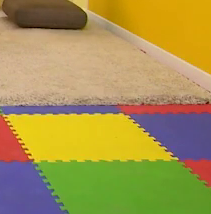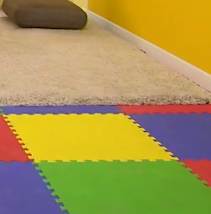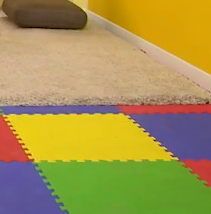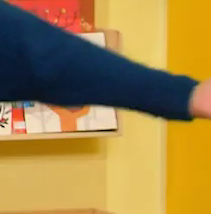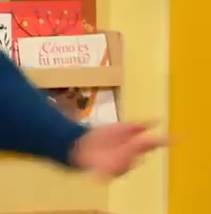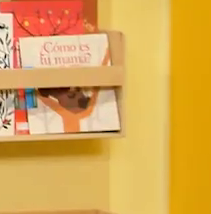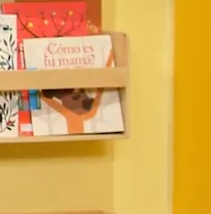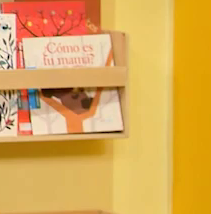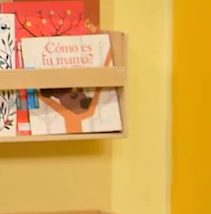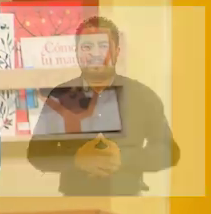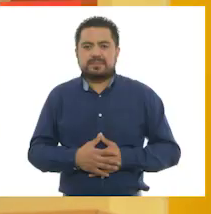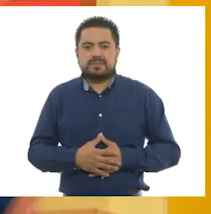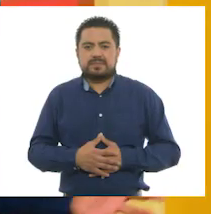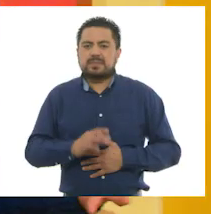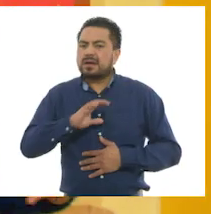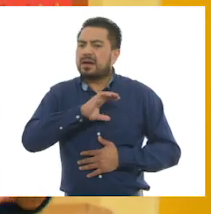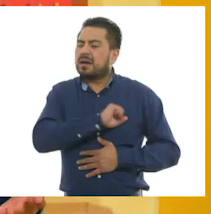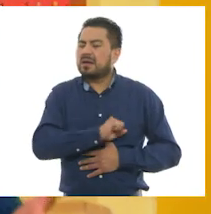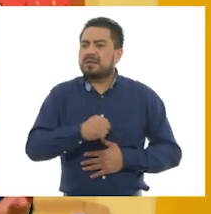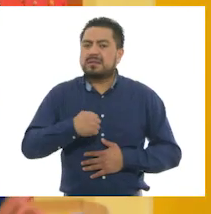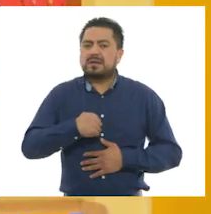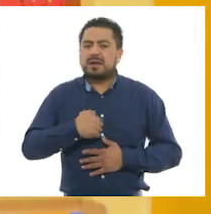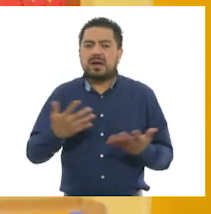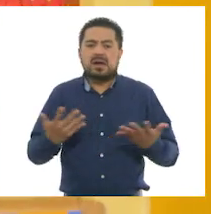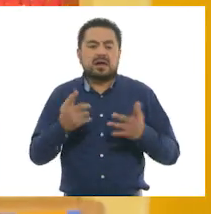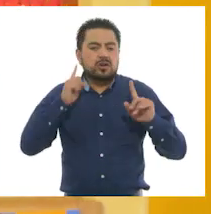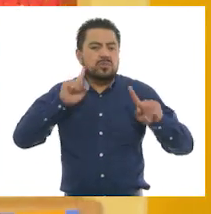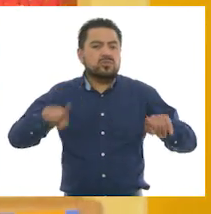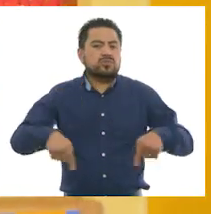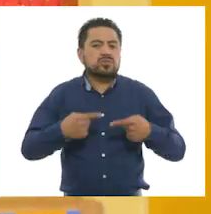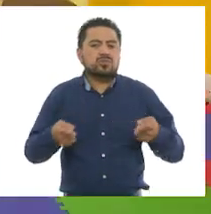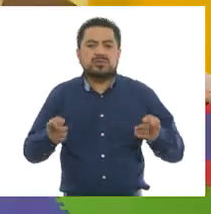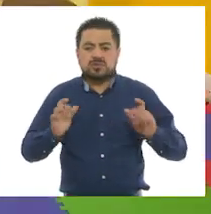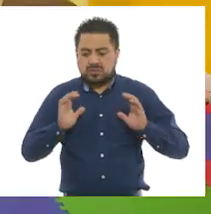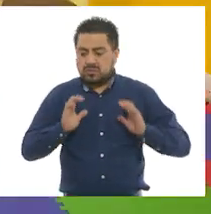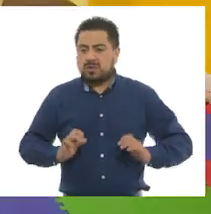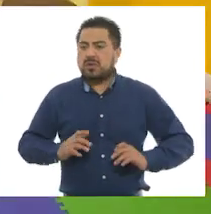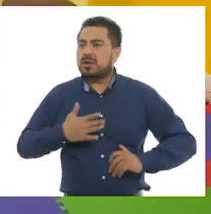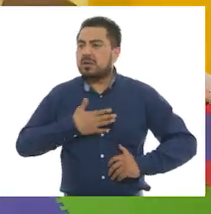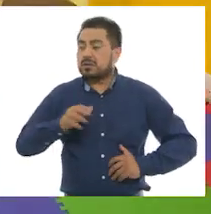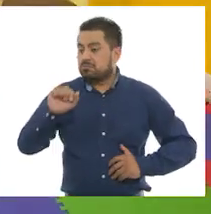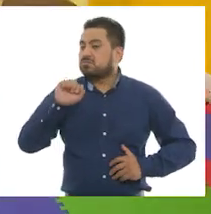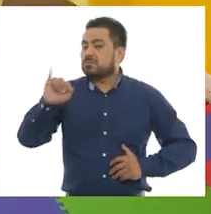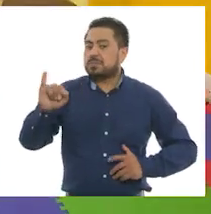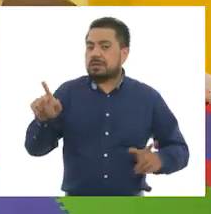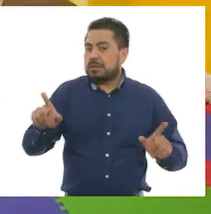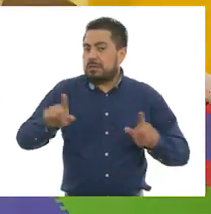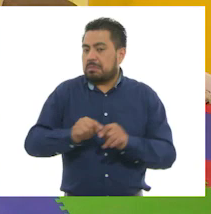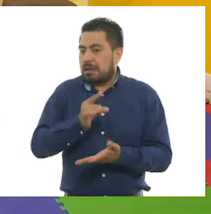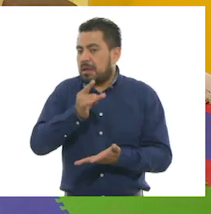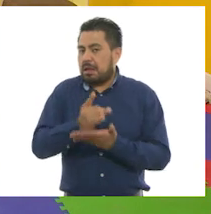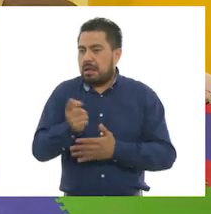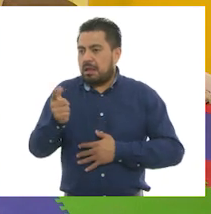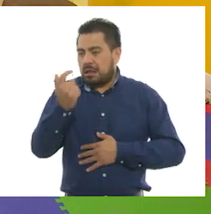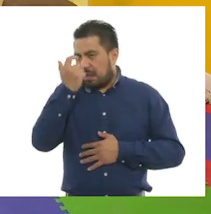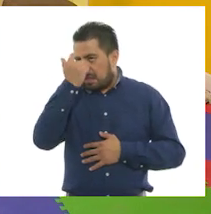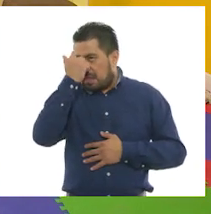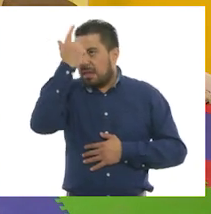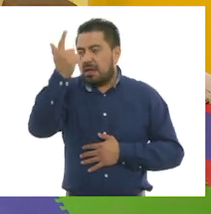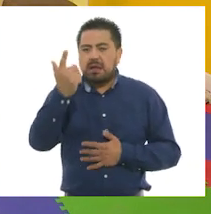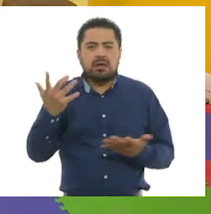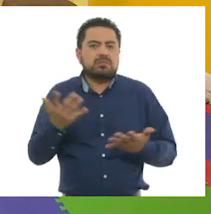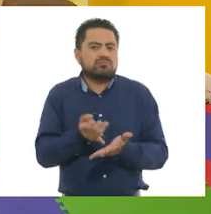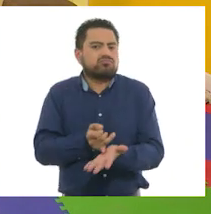¡Tarán! Me encanta hacer música con el cuerpo, Lili. Sí, Adriana, solo es cuestión de ser creativos y